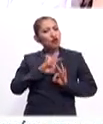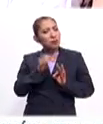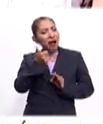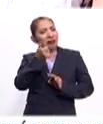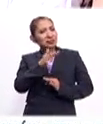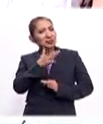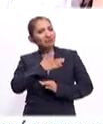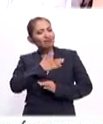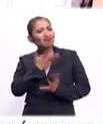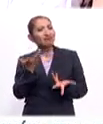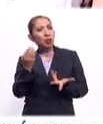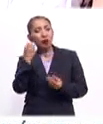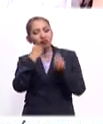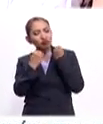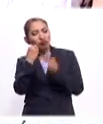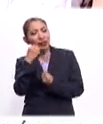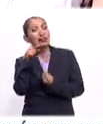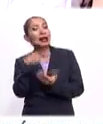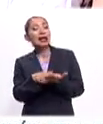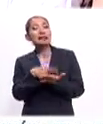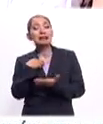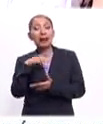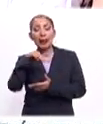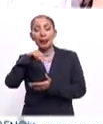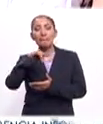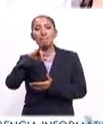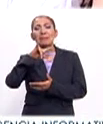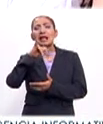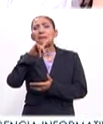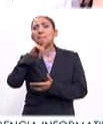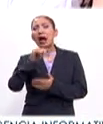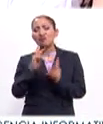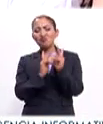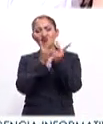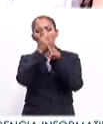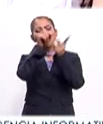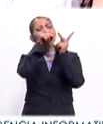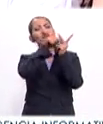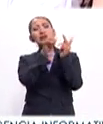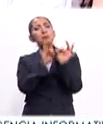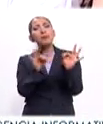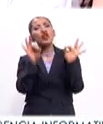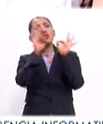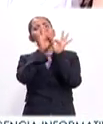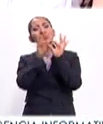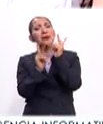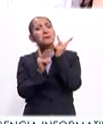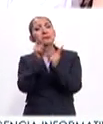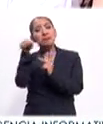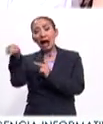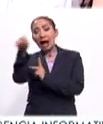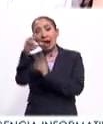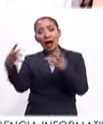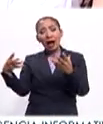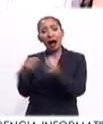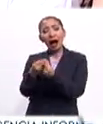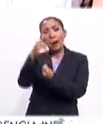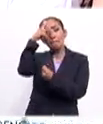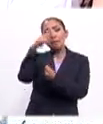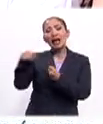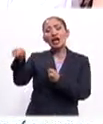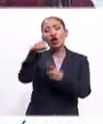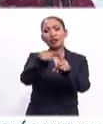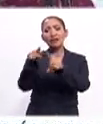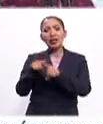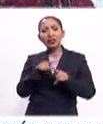ser, con nuestro consumo de alimentos, y es la milpa. ¿Qué tan importante es la milpa, digamos, para este conjunto de Méxicos que